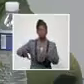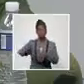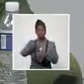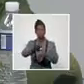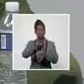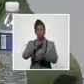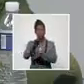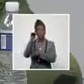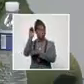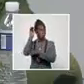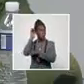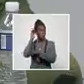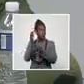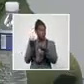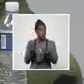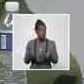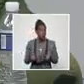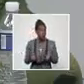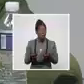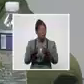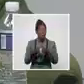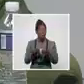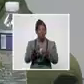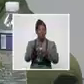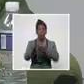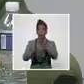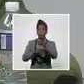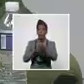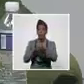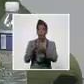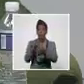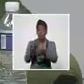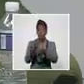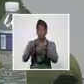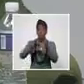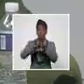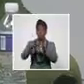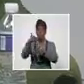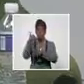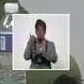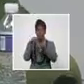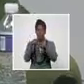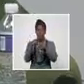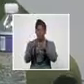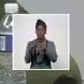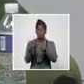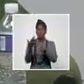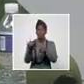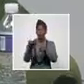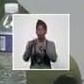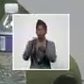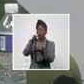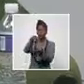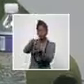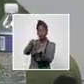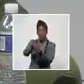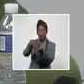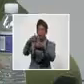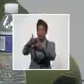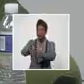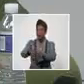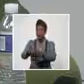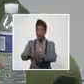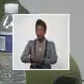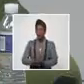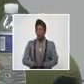Esas medidas, inclusive mencionan lugares puntuales, con medidas puntuales que se van a adoptar. Lo primero